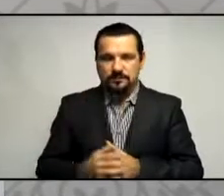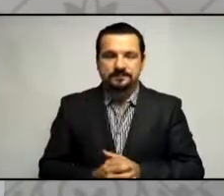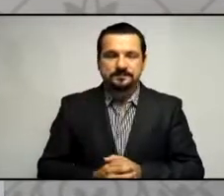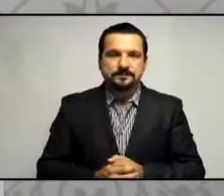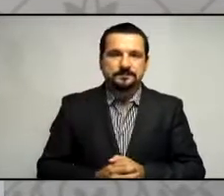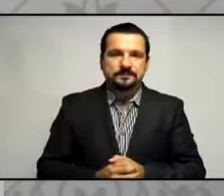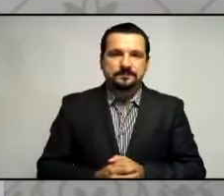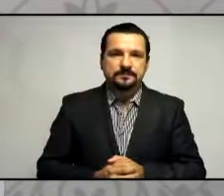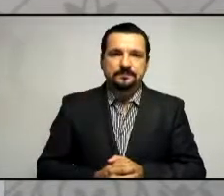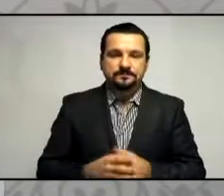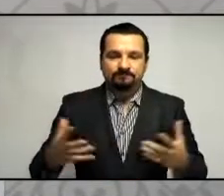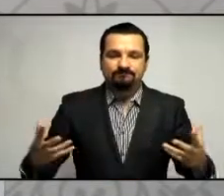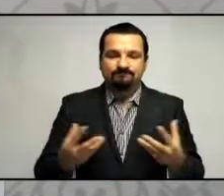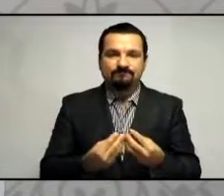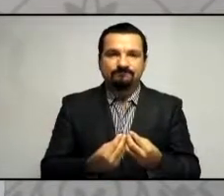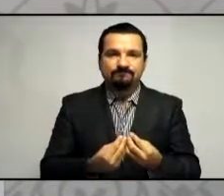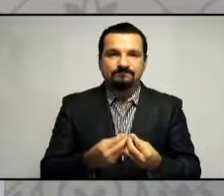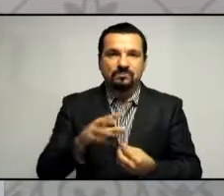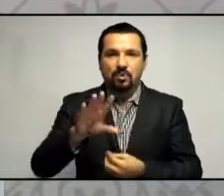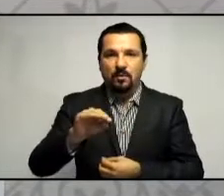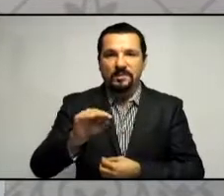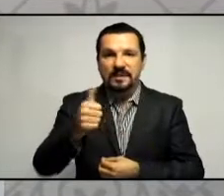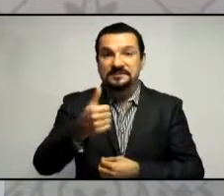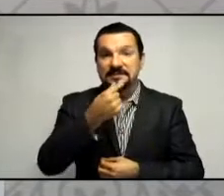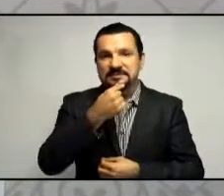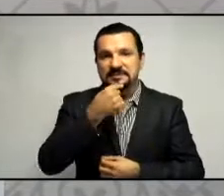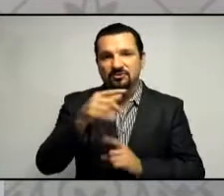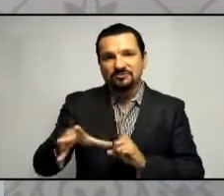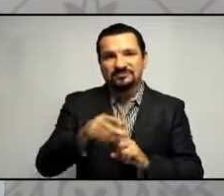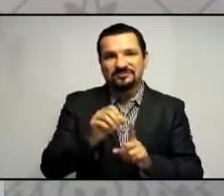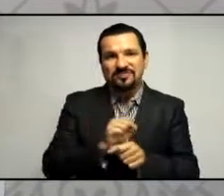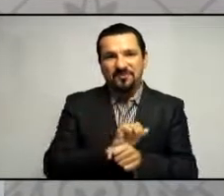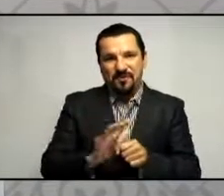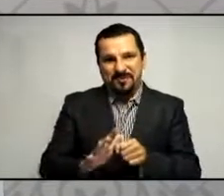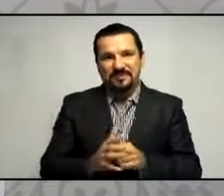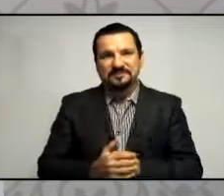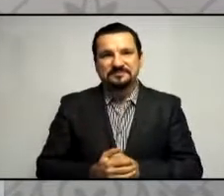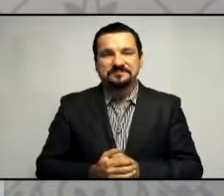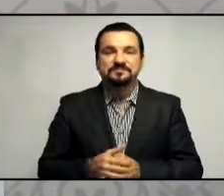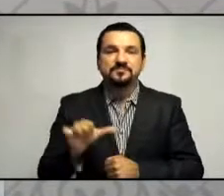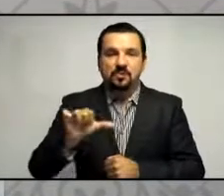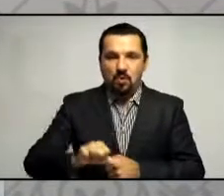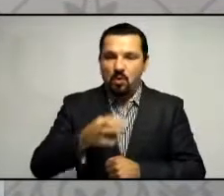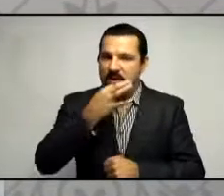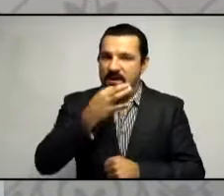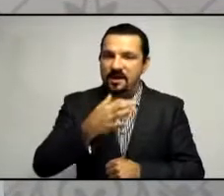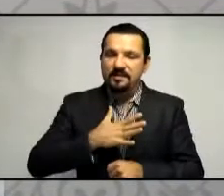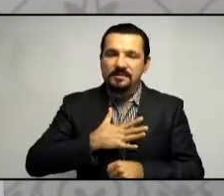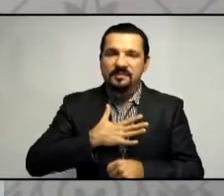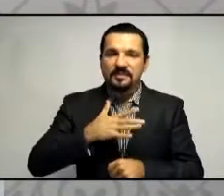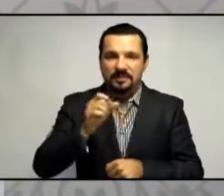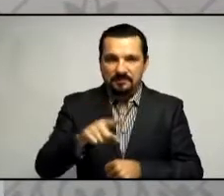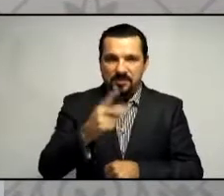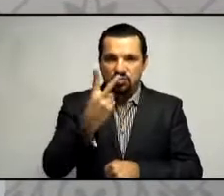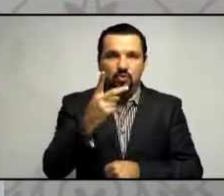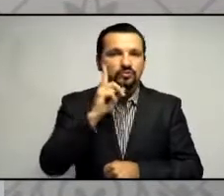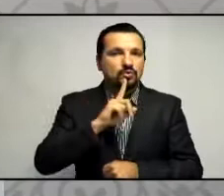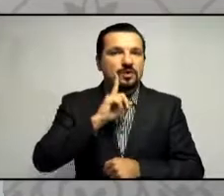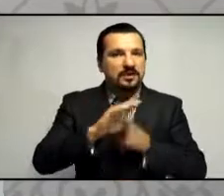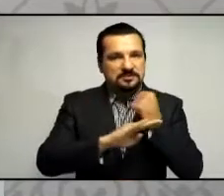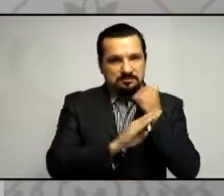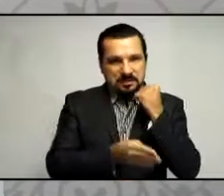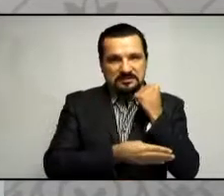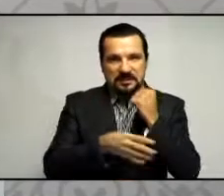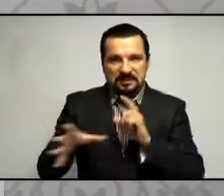uno, acumulándose 96 casos pediátricos. Hoy se confirman 2 casos en mujeres